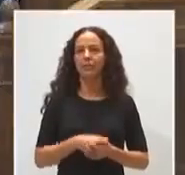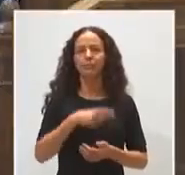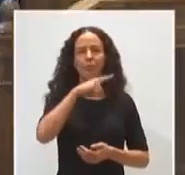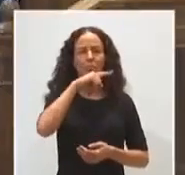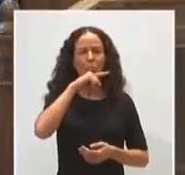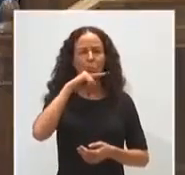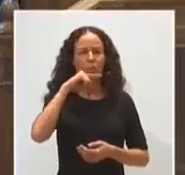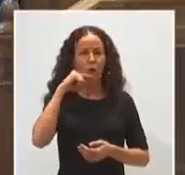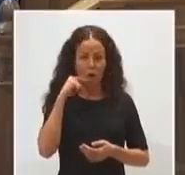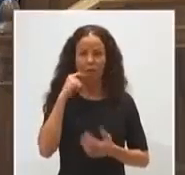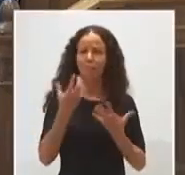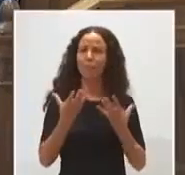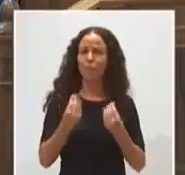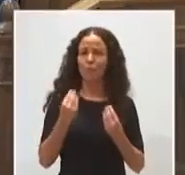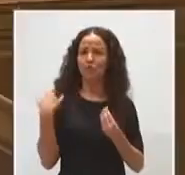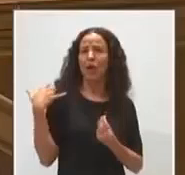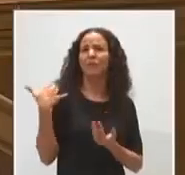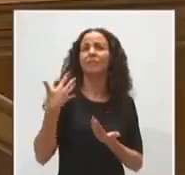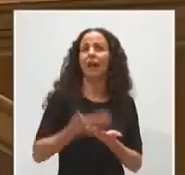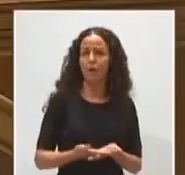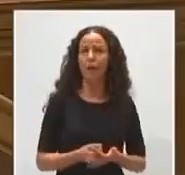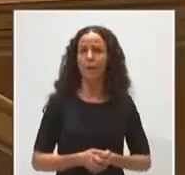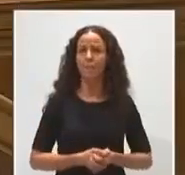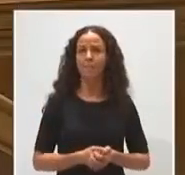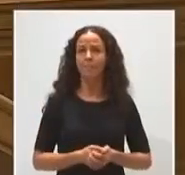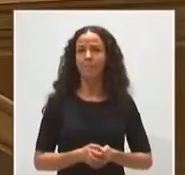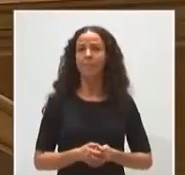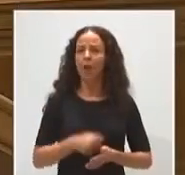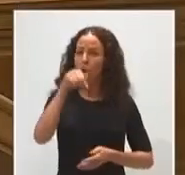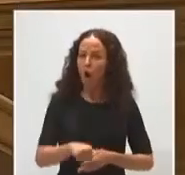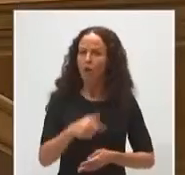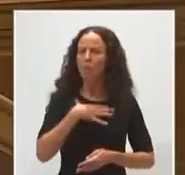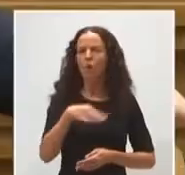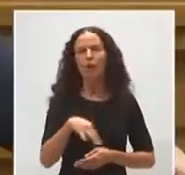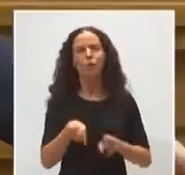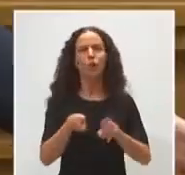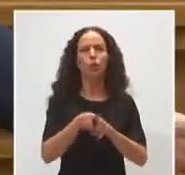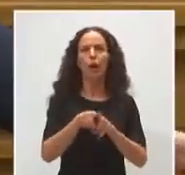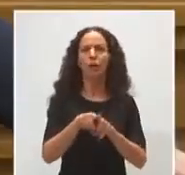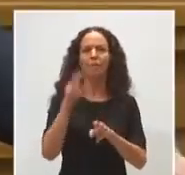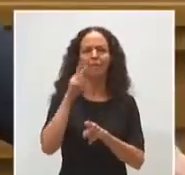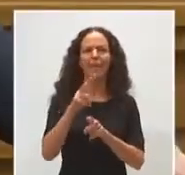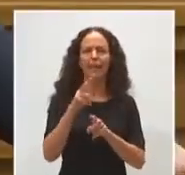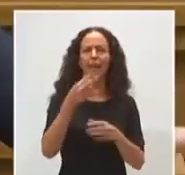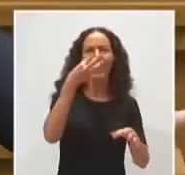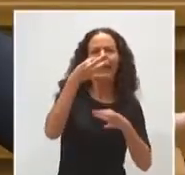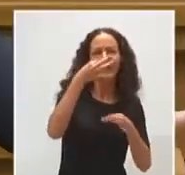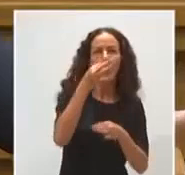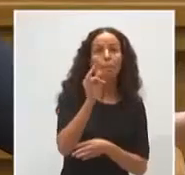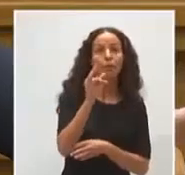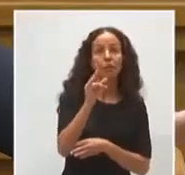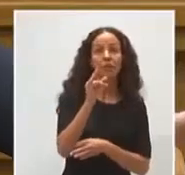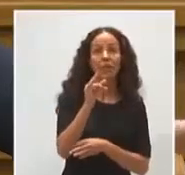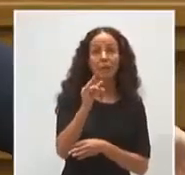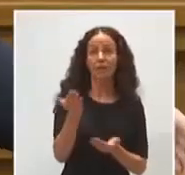en las espaldas pero hoy podemos celebrar como un dato positivo y como comprenderán salvo alguna